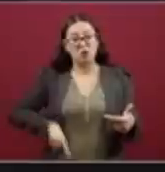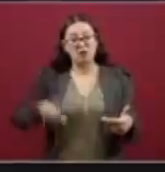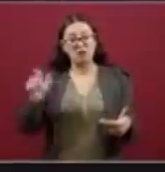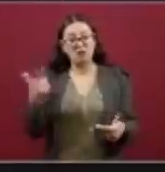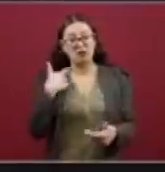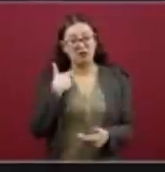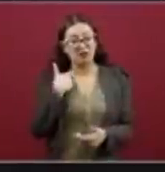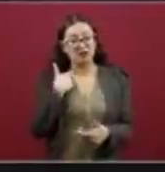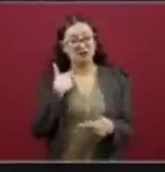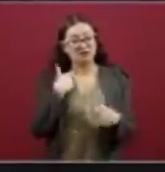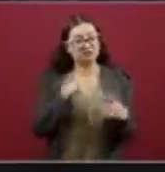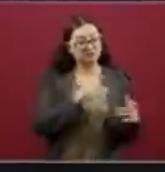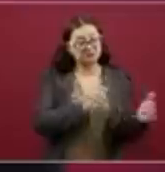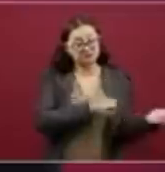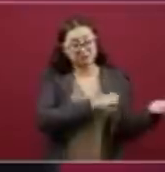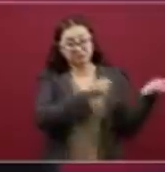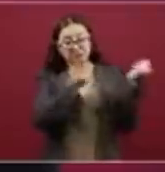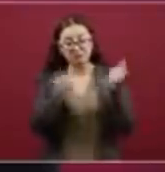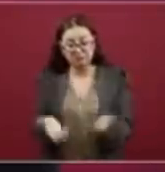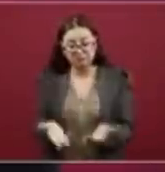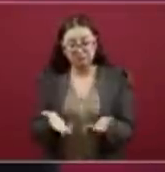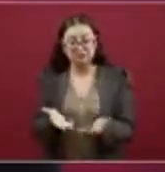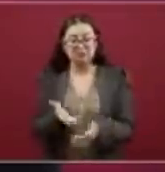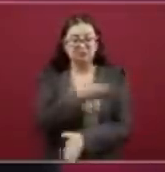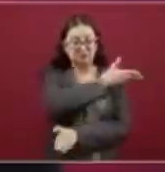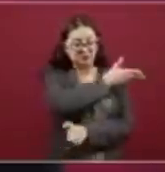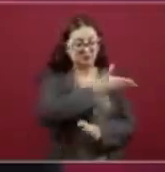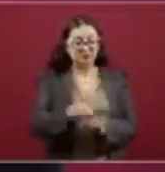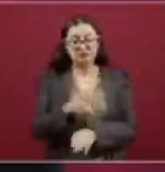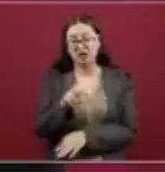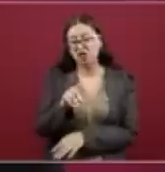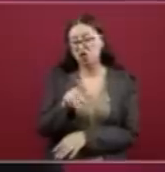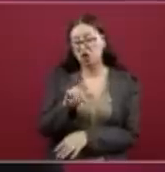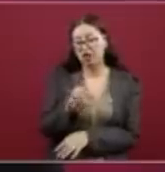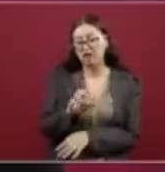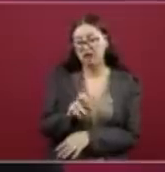que dejó la política neoliberal.